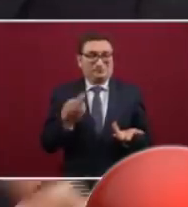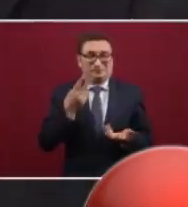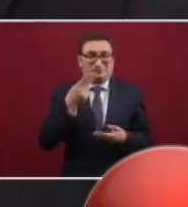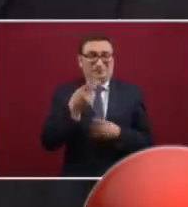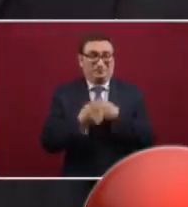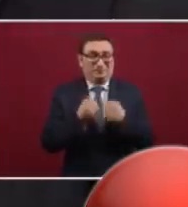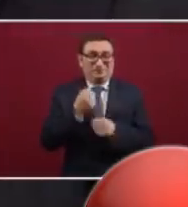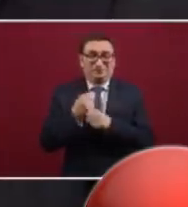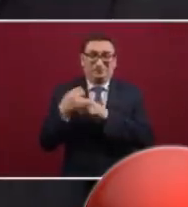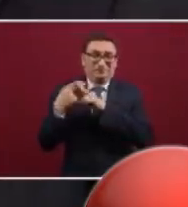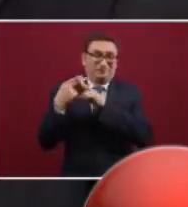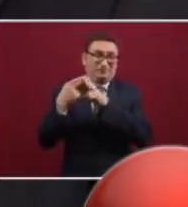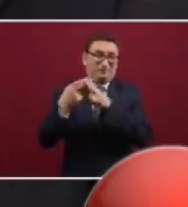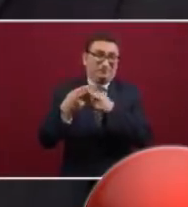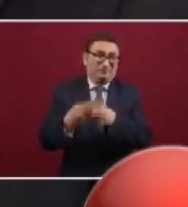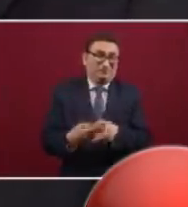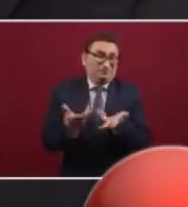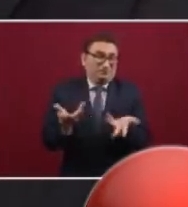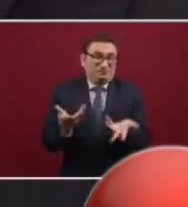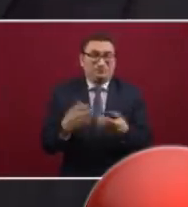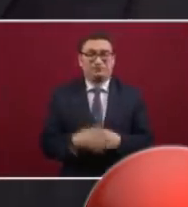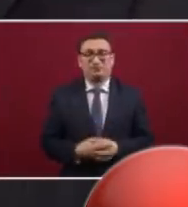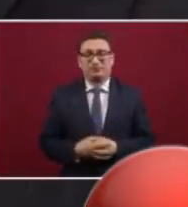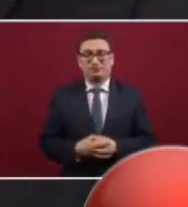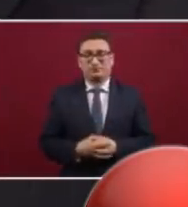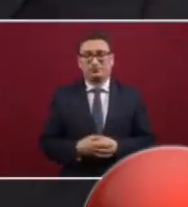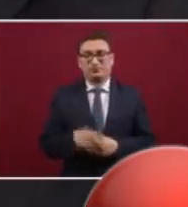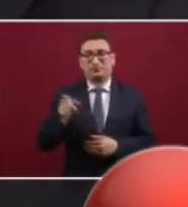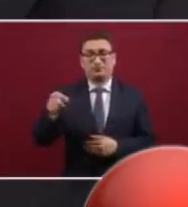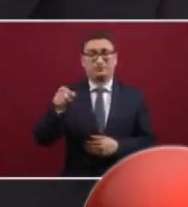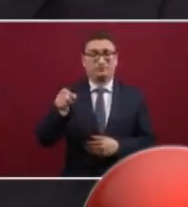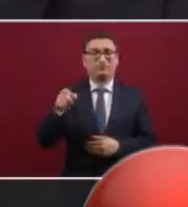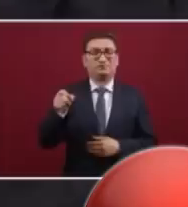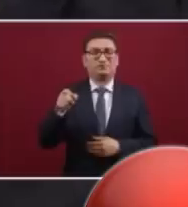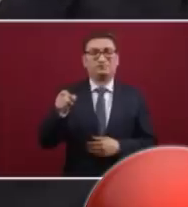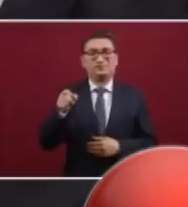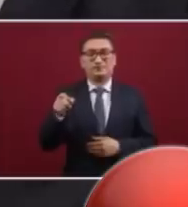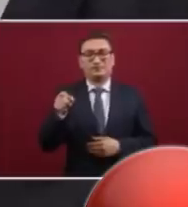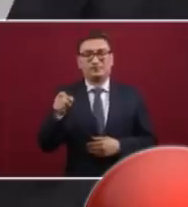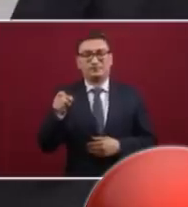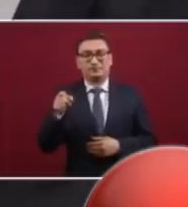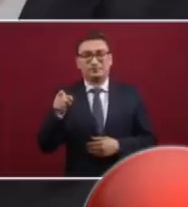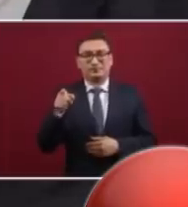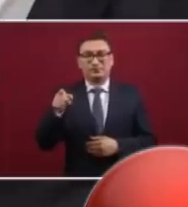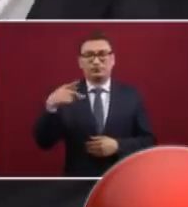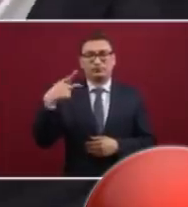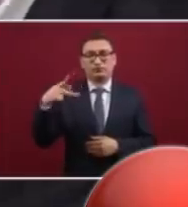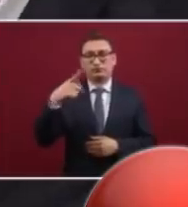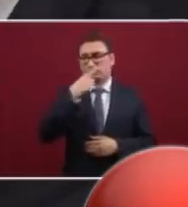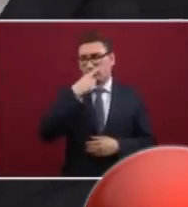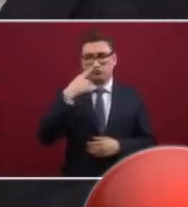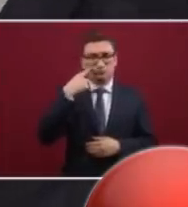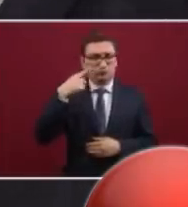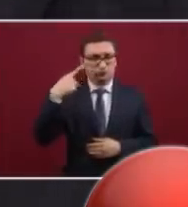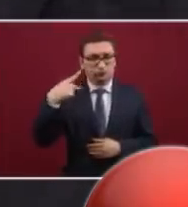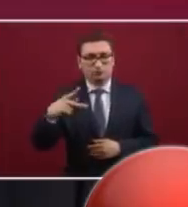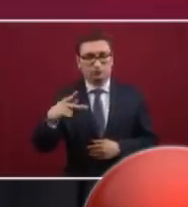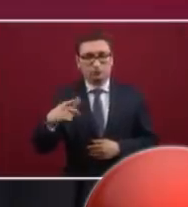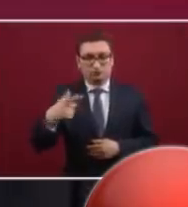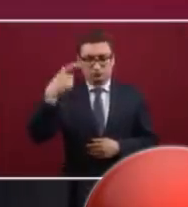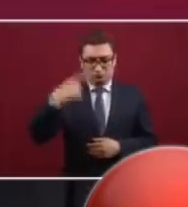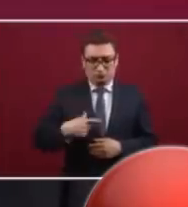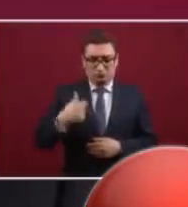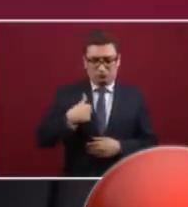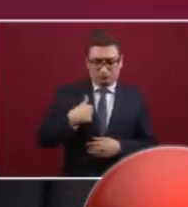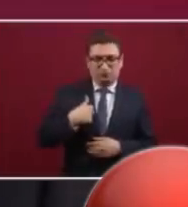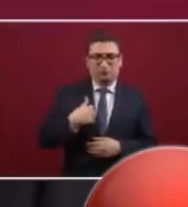25 años. O sea, él tiene un punto de vista sobre mi persona, yo tengo